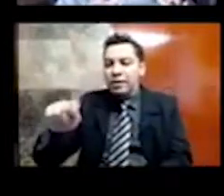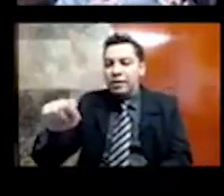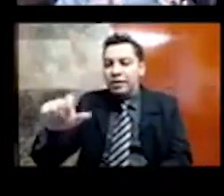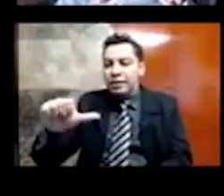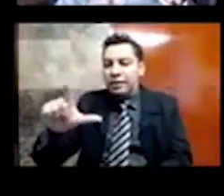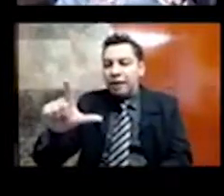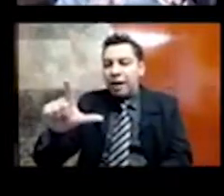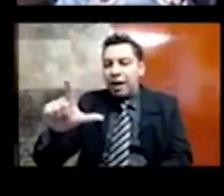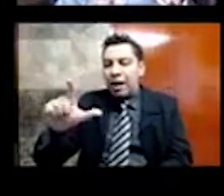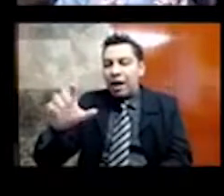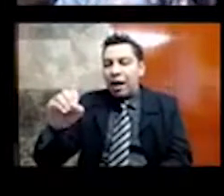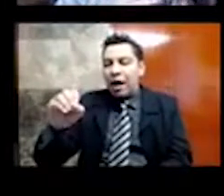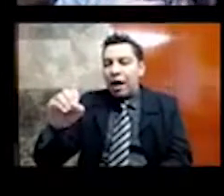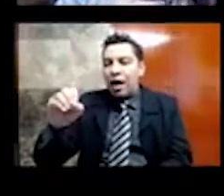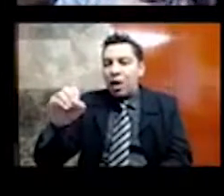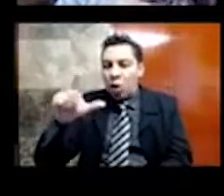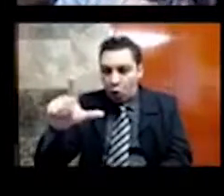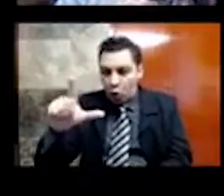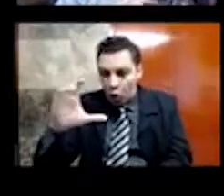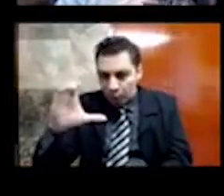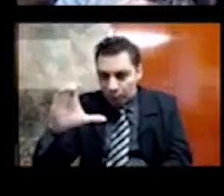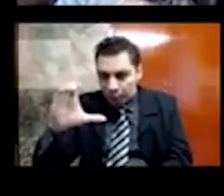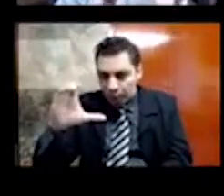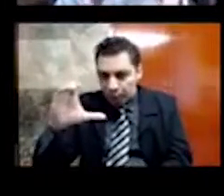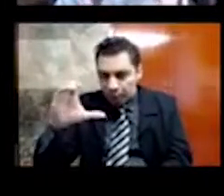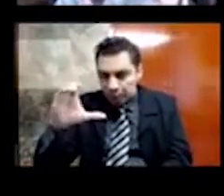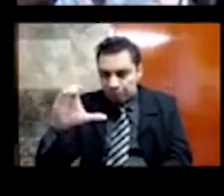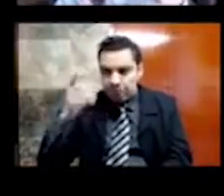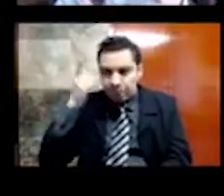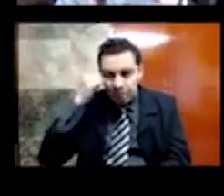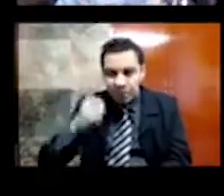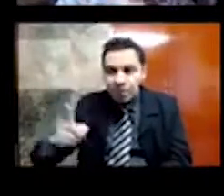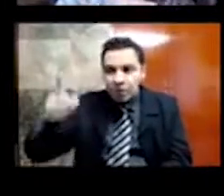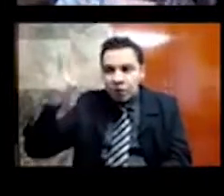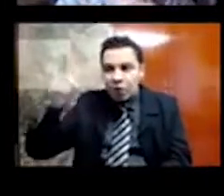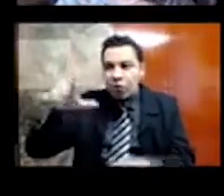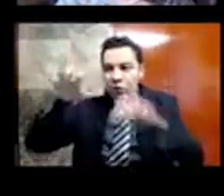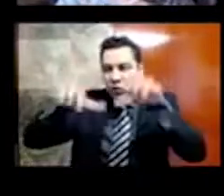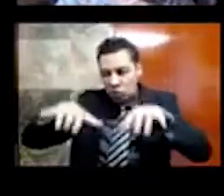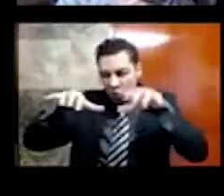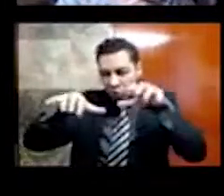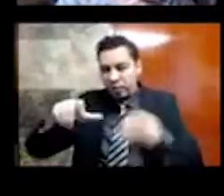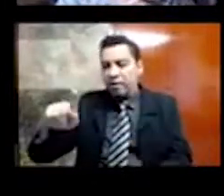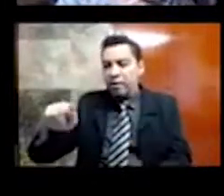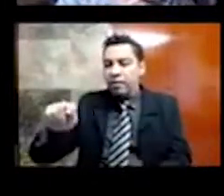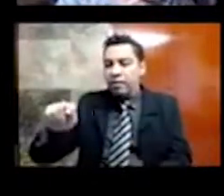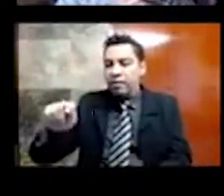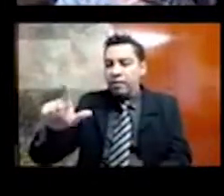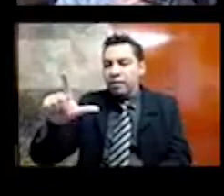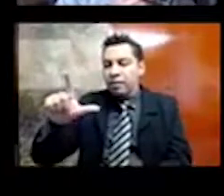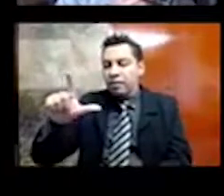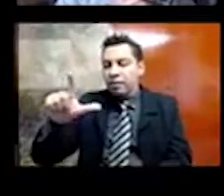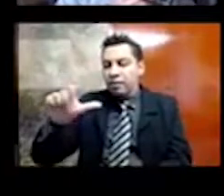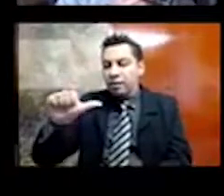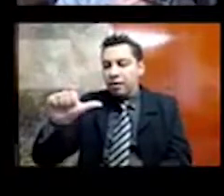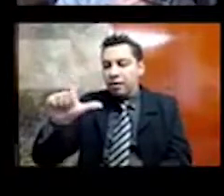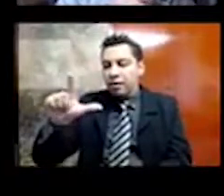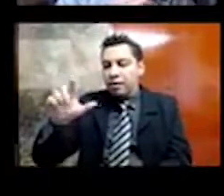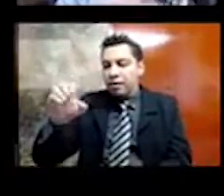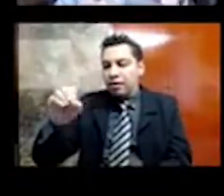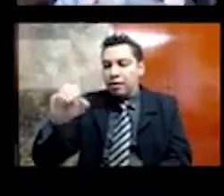Tlaloc, el jugo de la tierra. Y ahí en esa gran estructura se